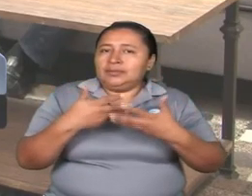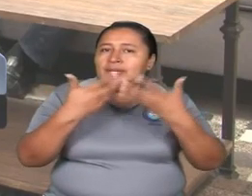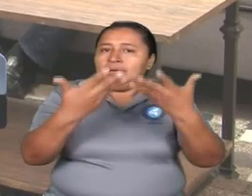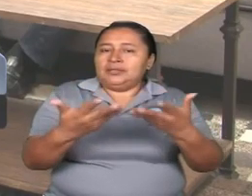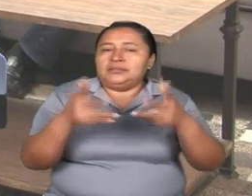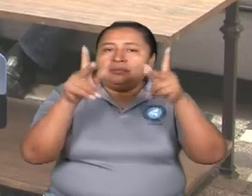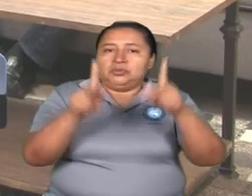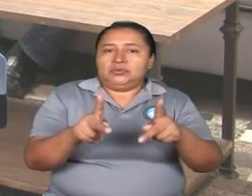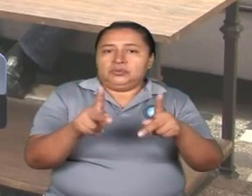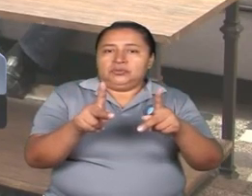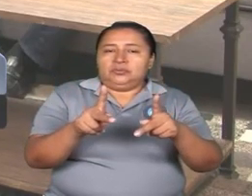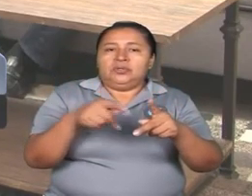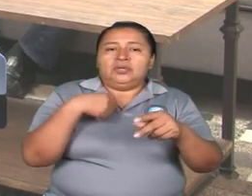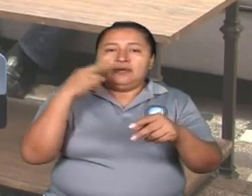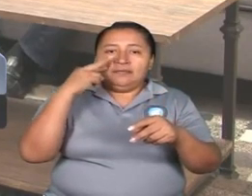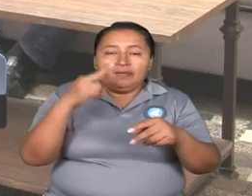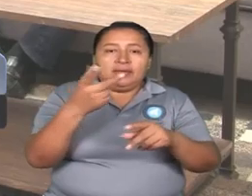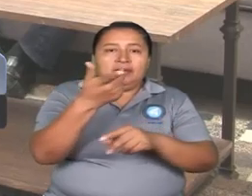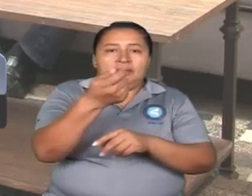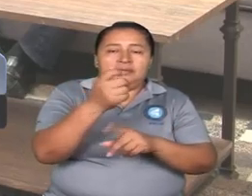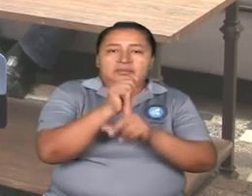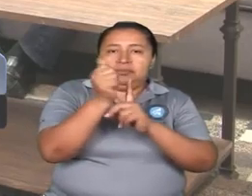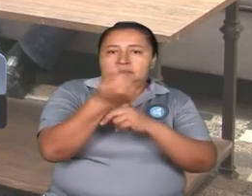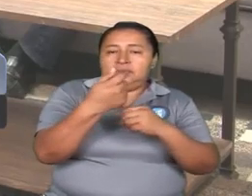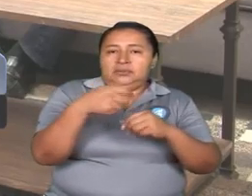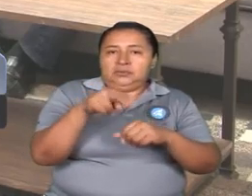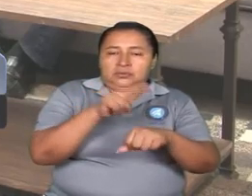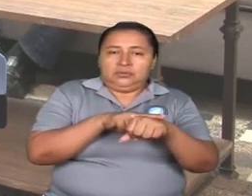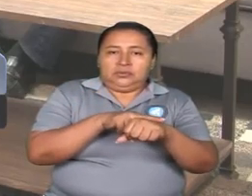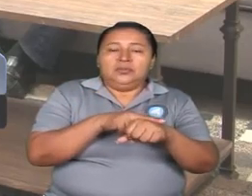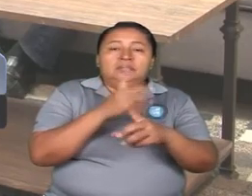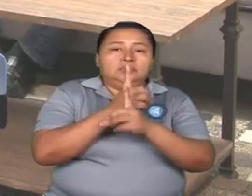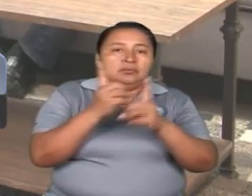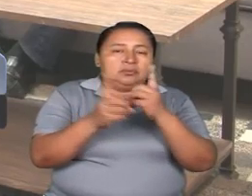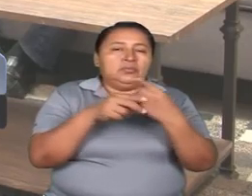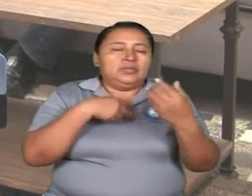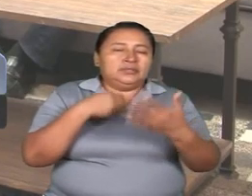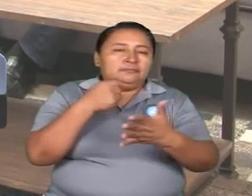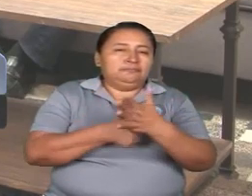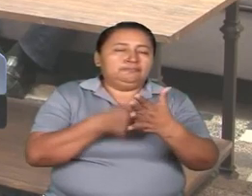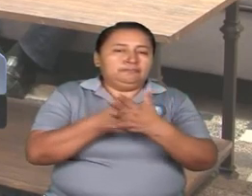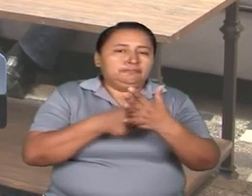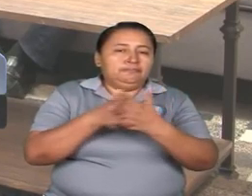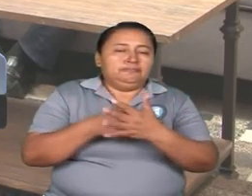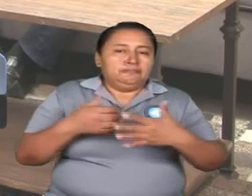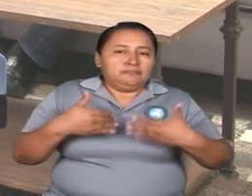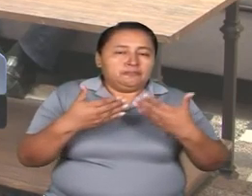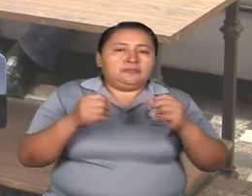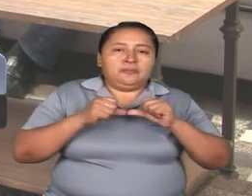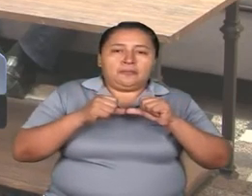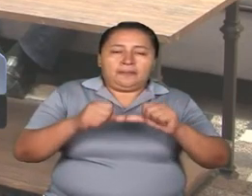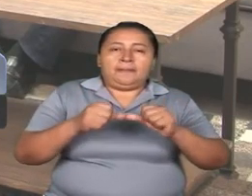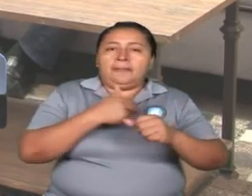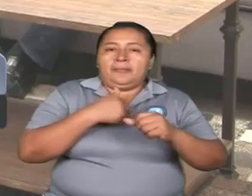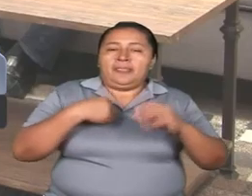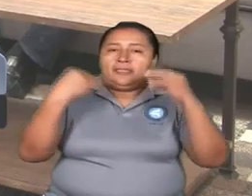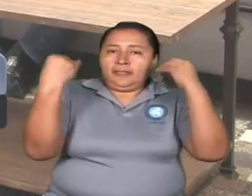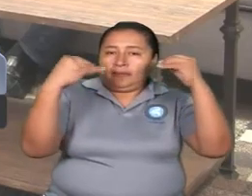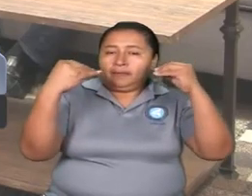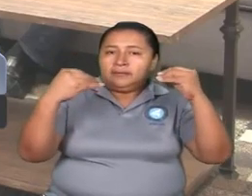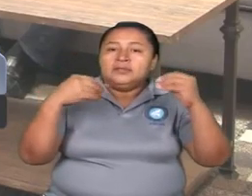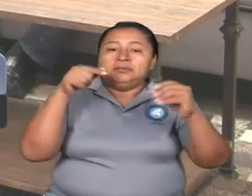la población que ve el canal parlamentario, hay que hacer un esfuerzo para hacer educación